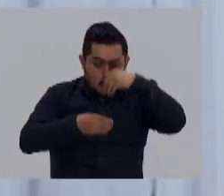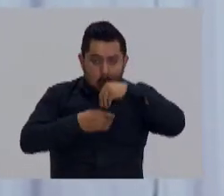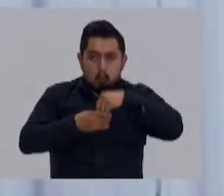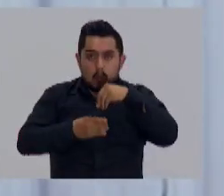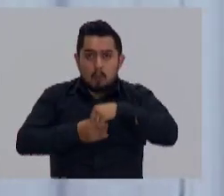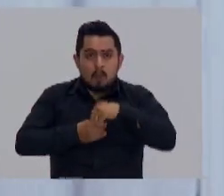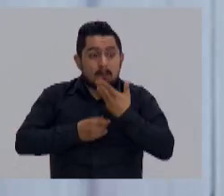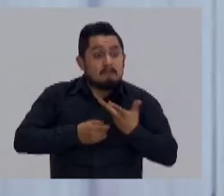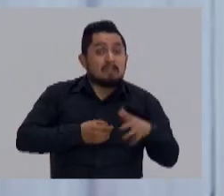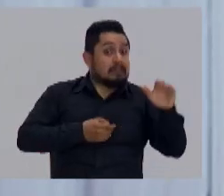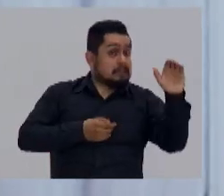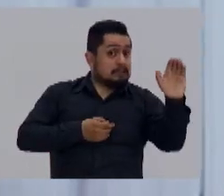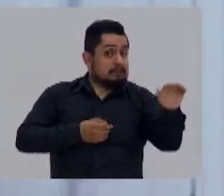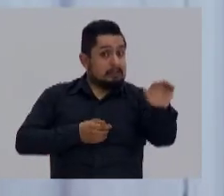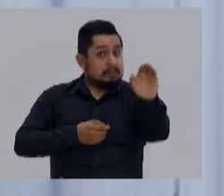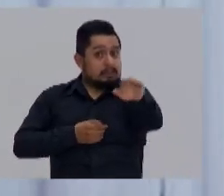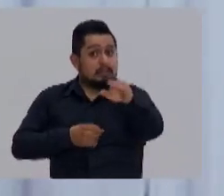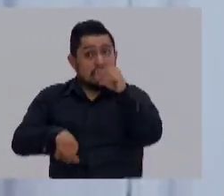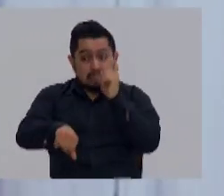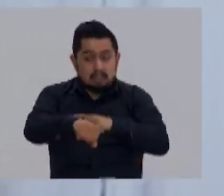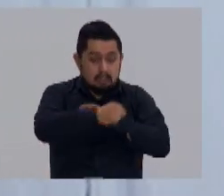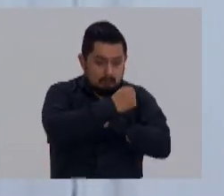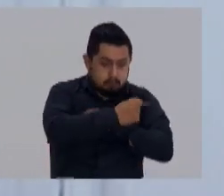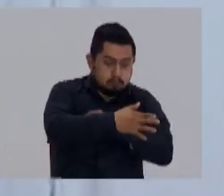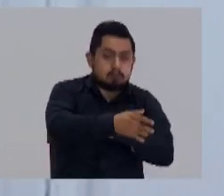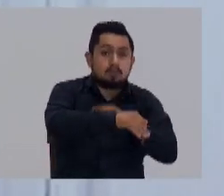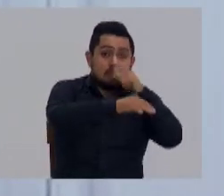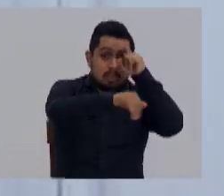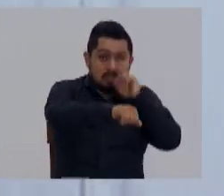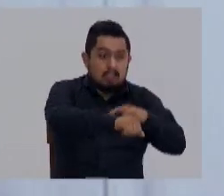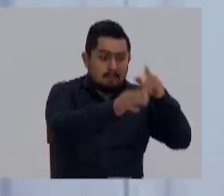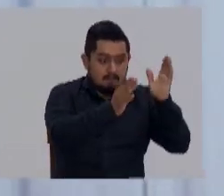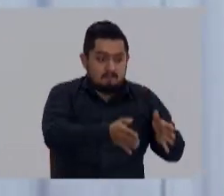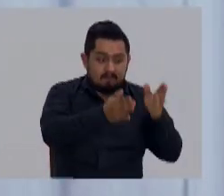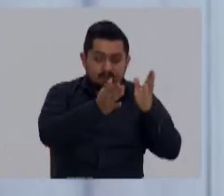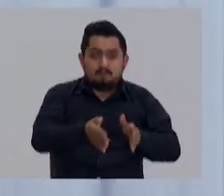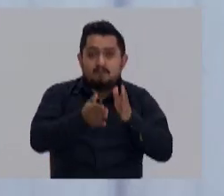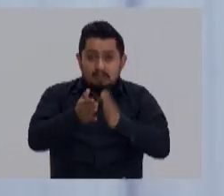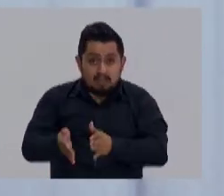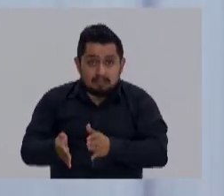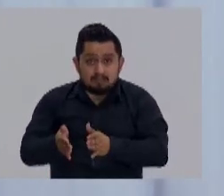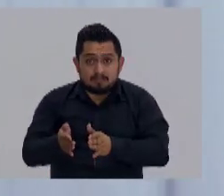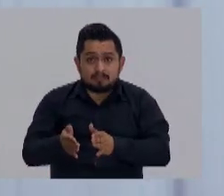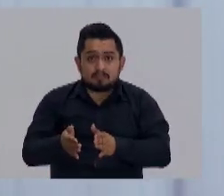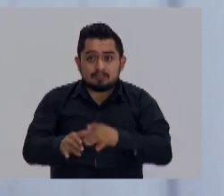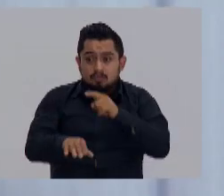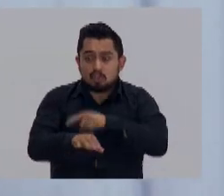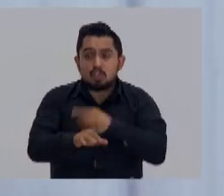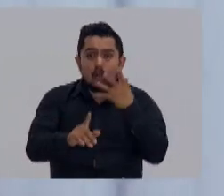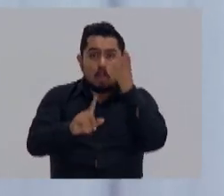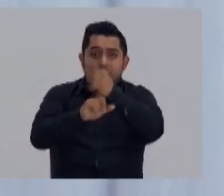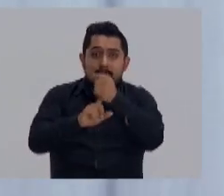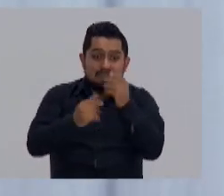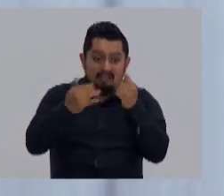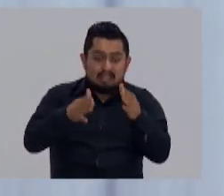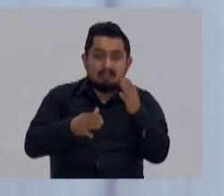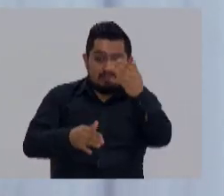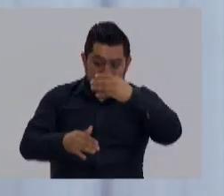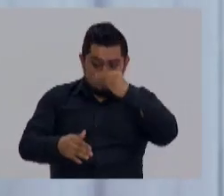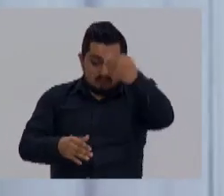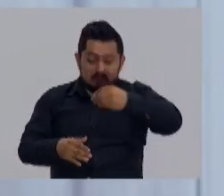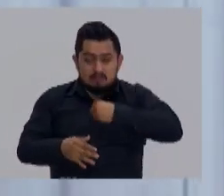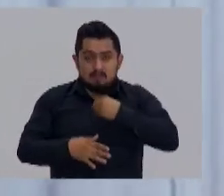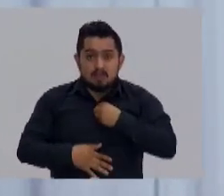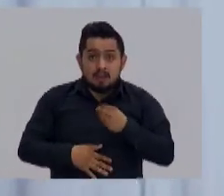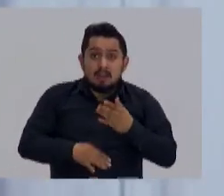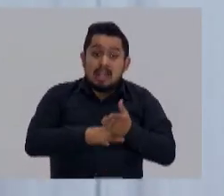hemos sido llamados en diferentes, y lo vemos en un segundo, para diferentes misiones, tenemos primero que escuchar y